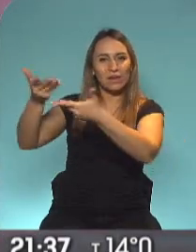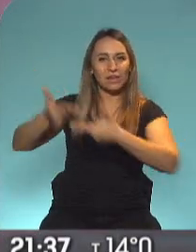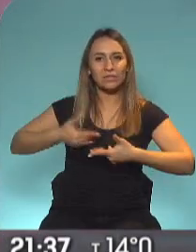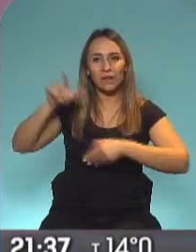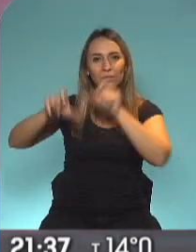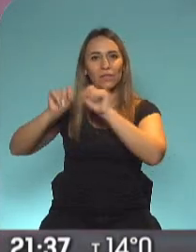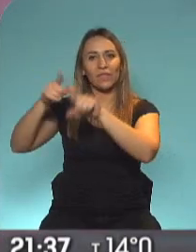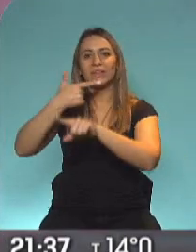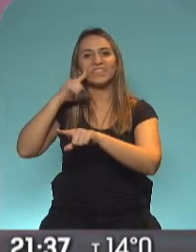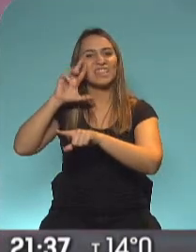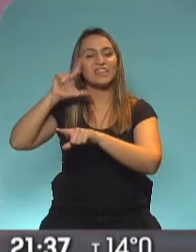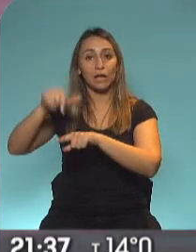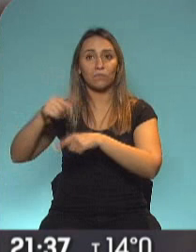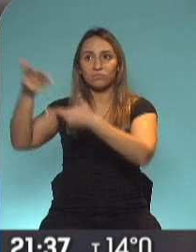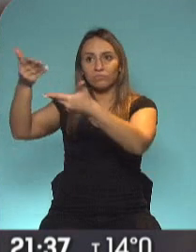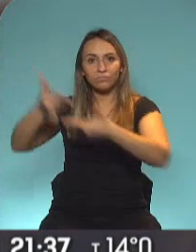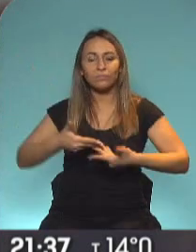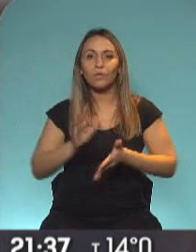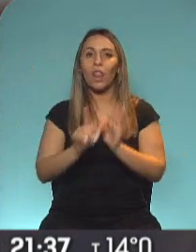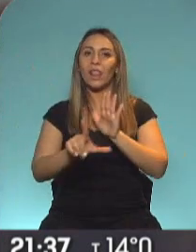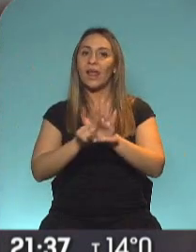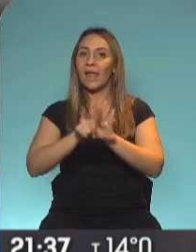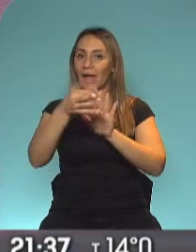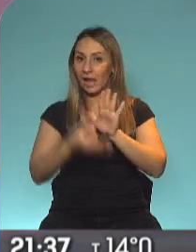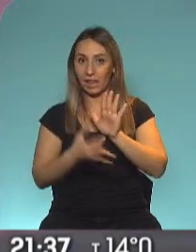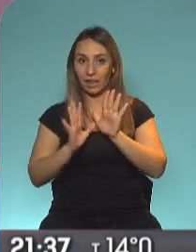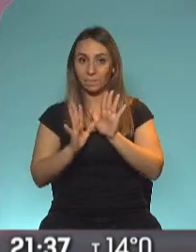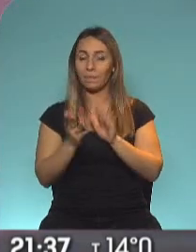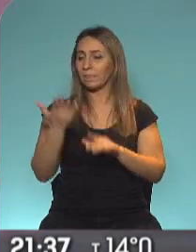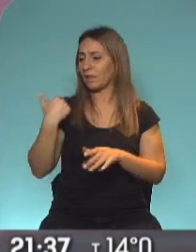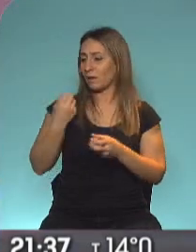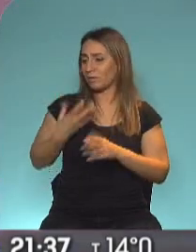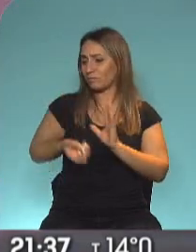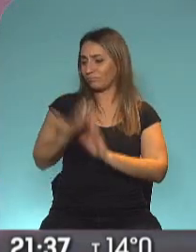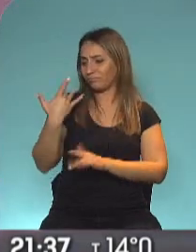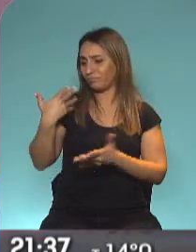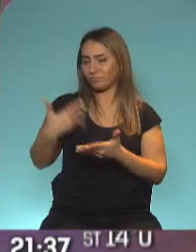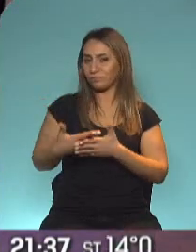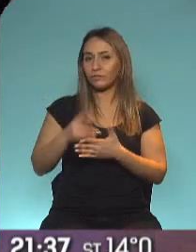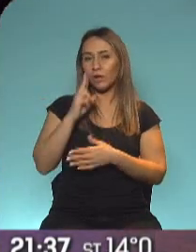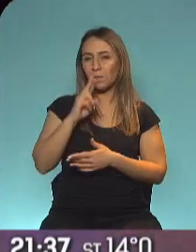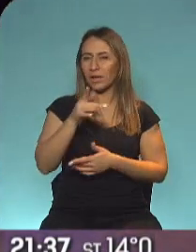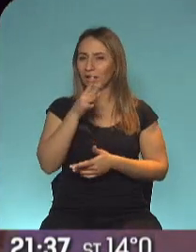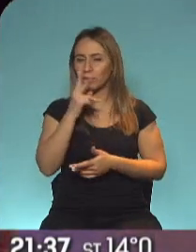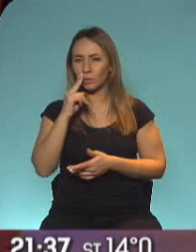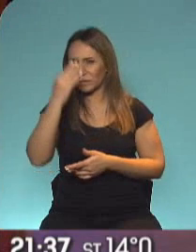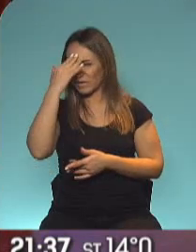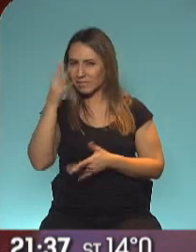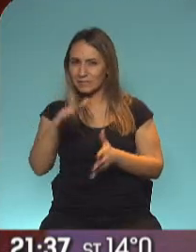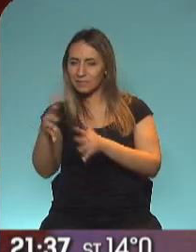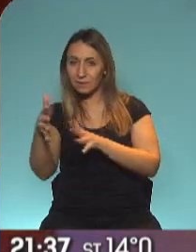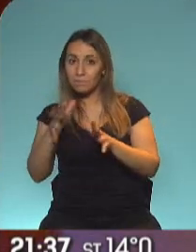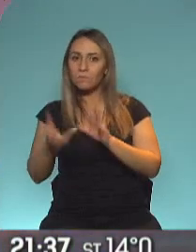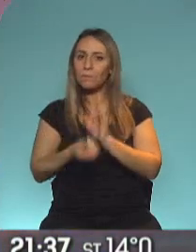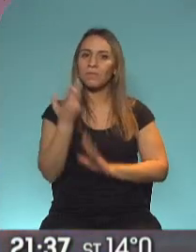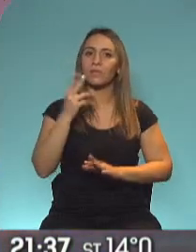al país de manera legal. ¿Desde cuándo se aplica el programa? En los últimos años. Desde 2014, 2015, creo, sí, ¿no? Sí,